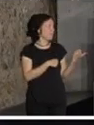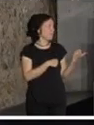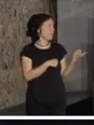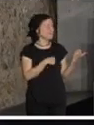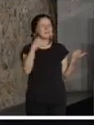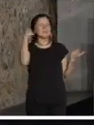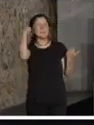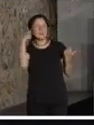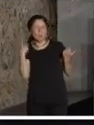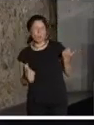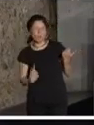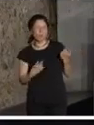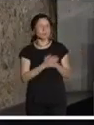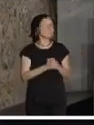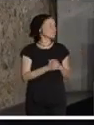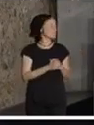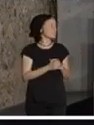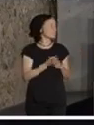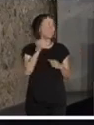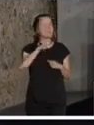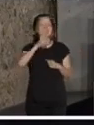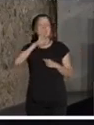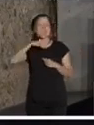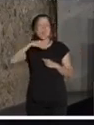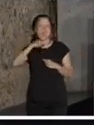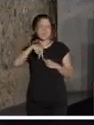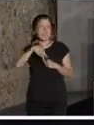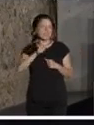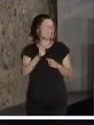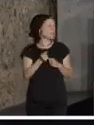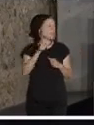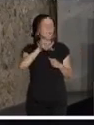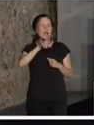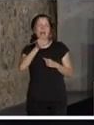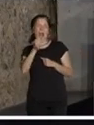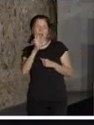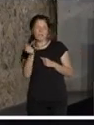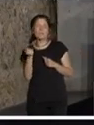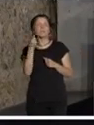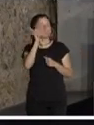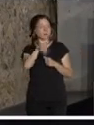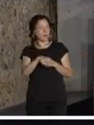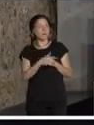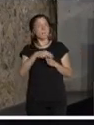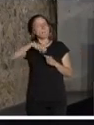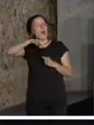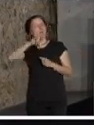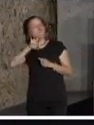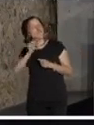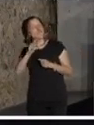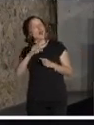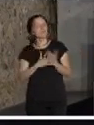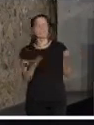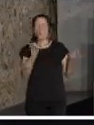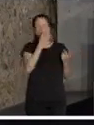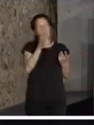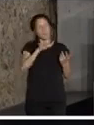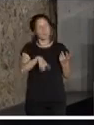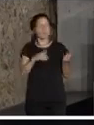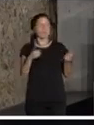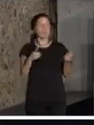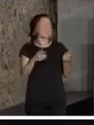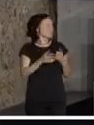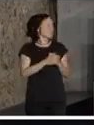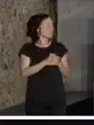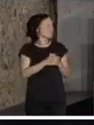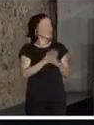Irene Montero ha estado Se también aquí ha estado Rafa también Rafa Mayoral Y bueno ya ha estado Yolanda